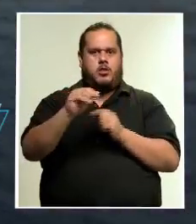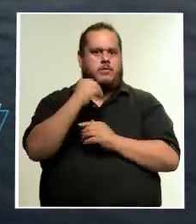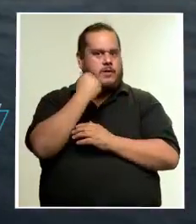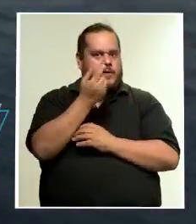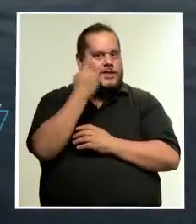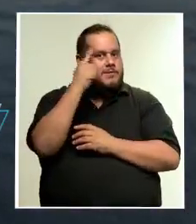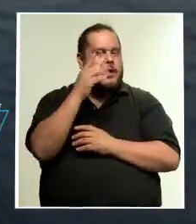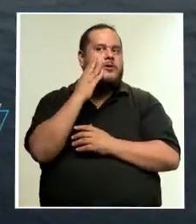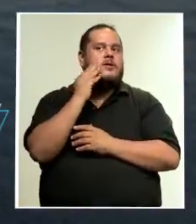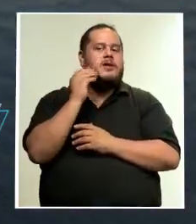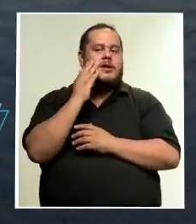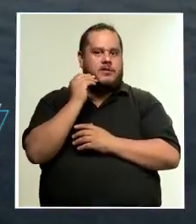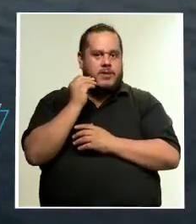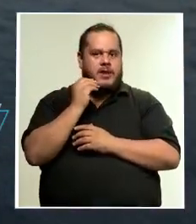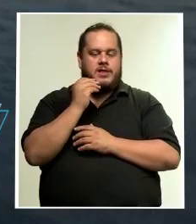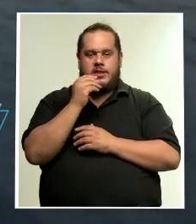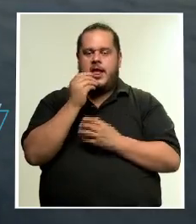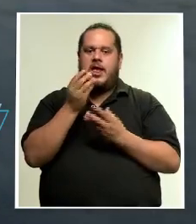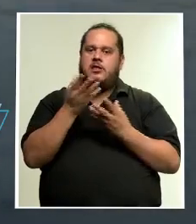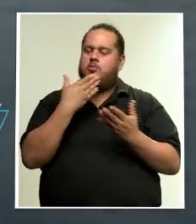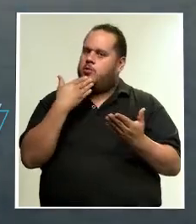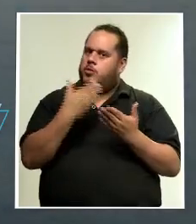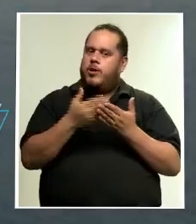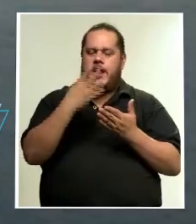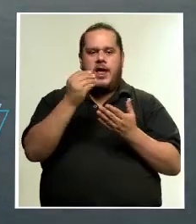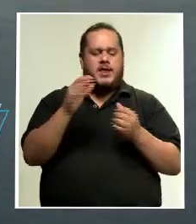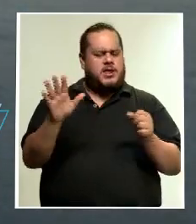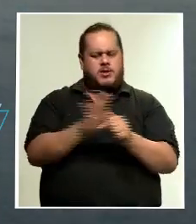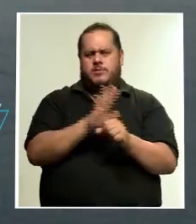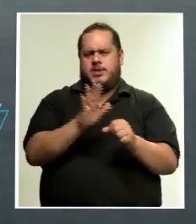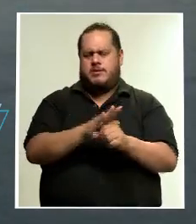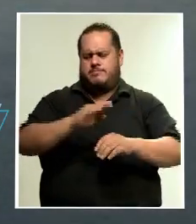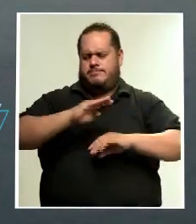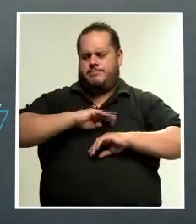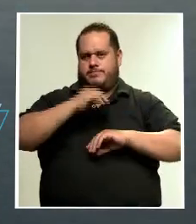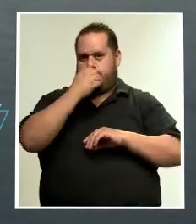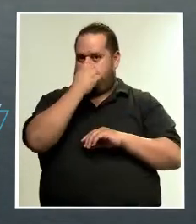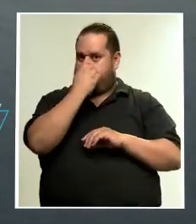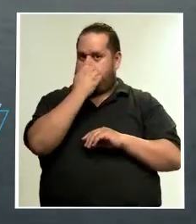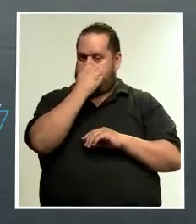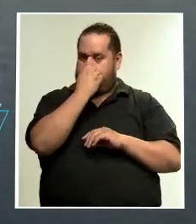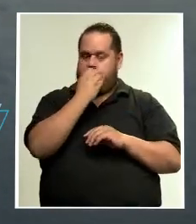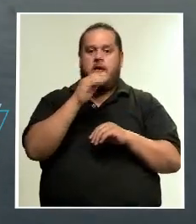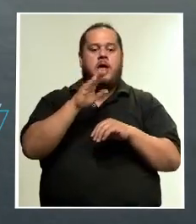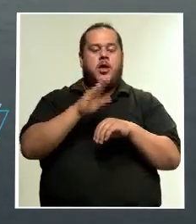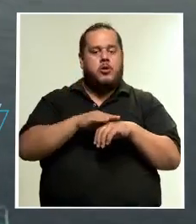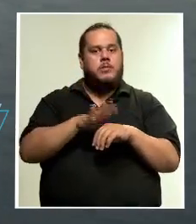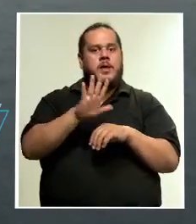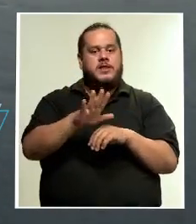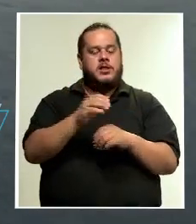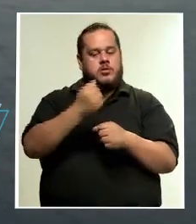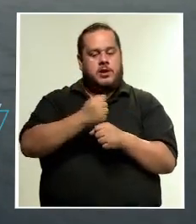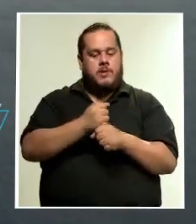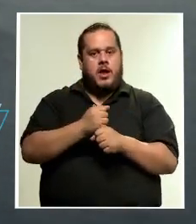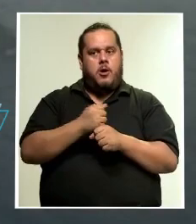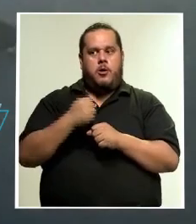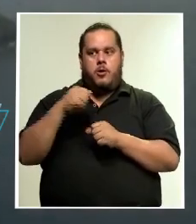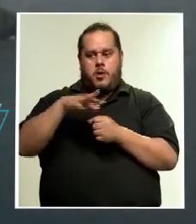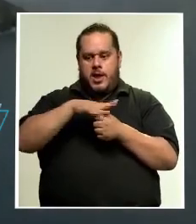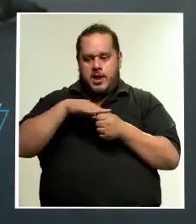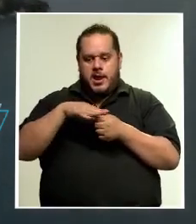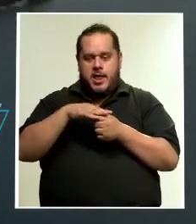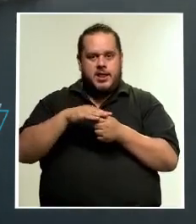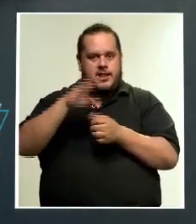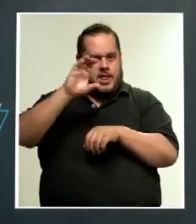que la experiencia ha sido enriquecedora y llena de satisfacción. Debido a sus labores en la Isla del Coco, esta mujer